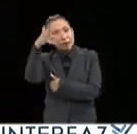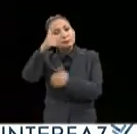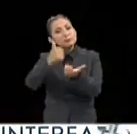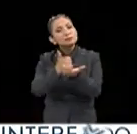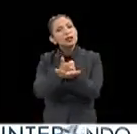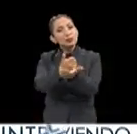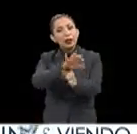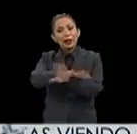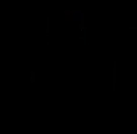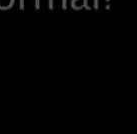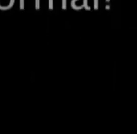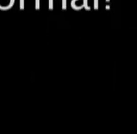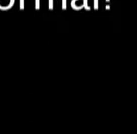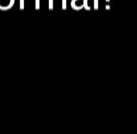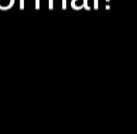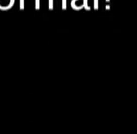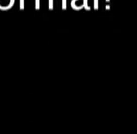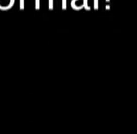cambio.